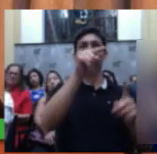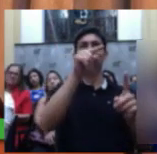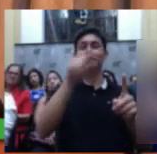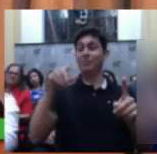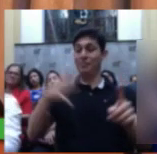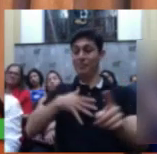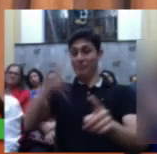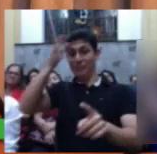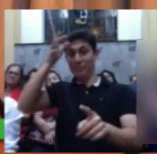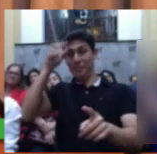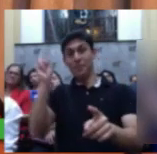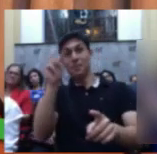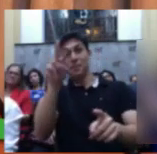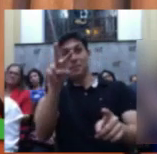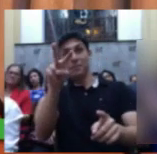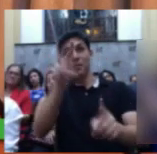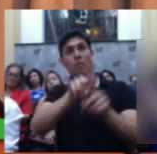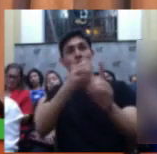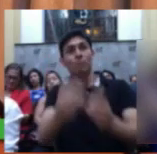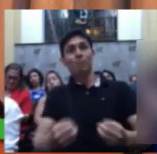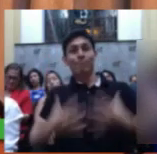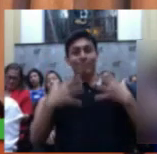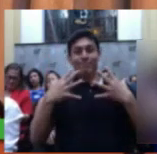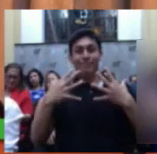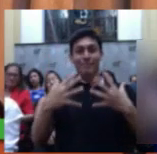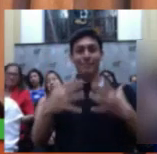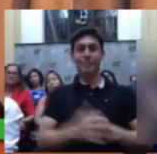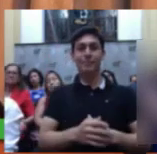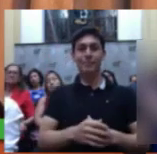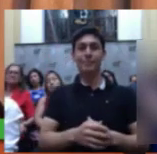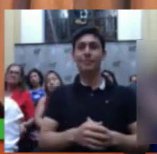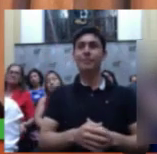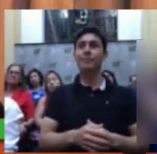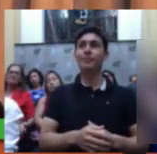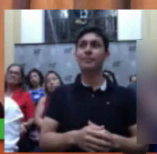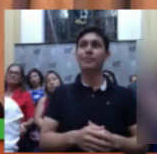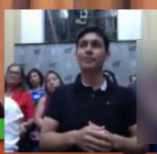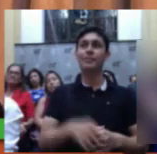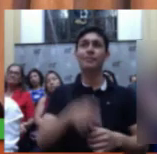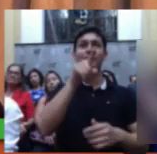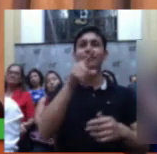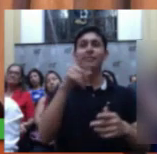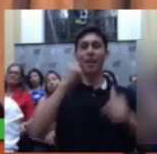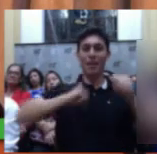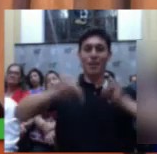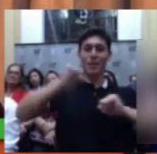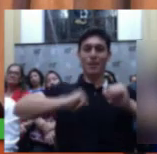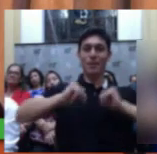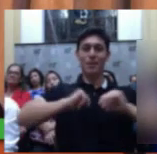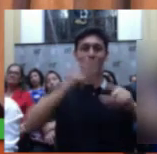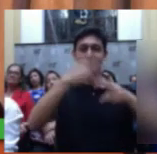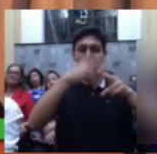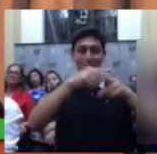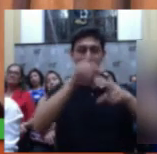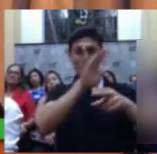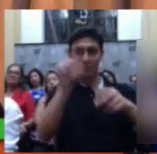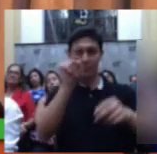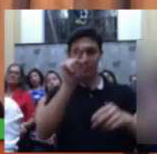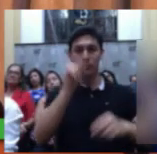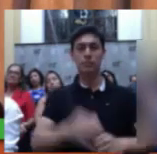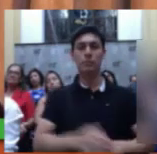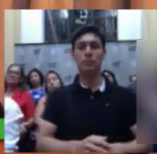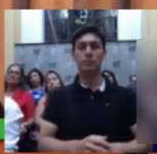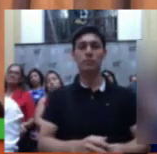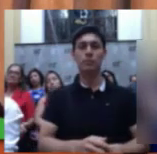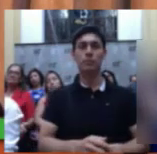papá a la hora de preparar la escena en la cual, interpretando a John Quincy Adams, alega contra la esclavitud frente a la Corte